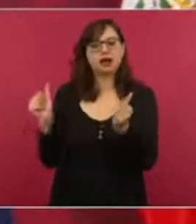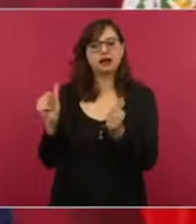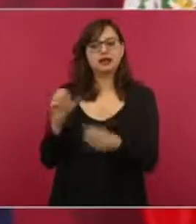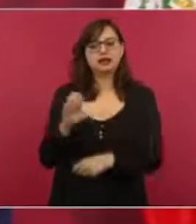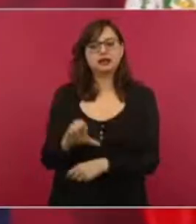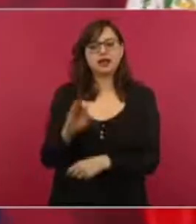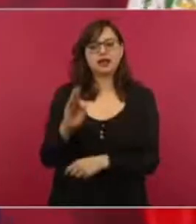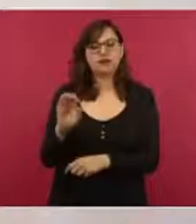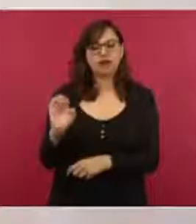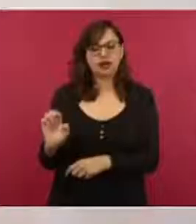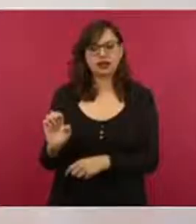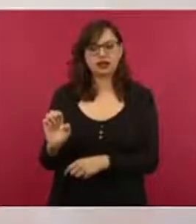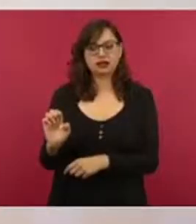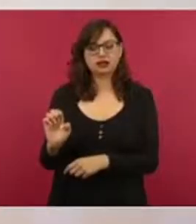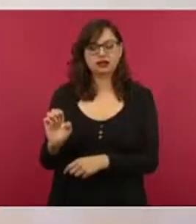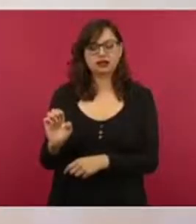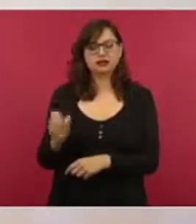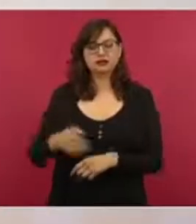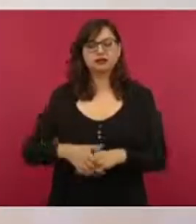Ayer me